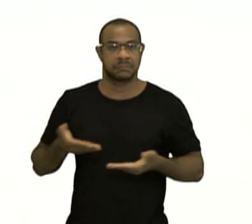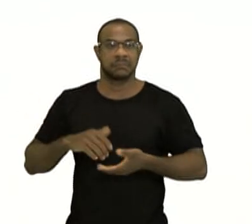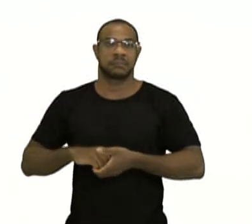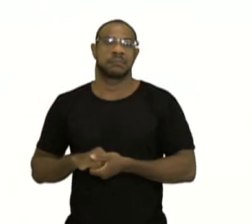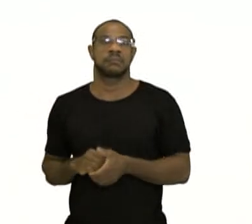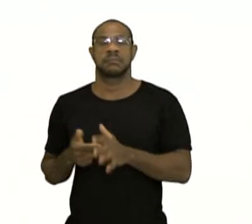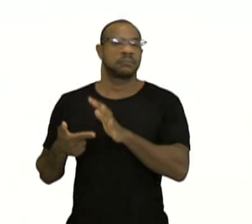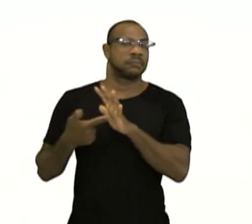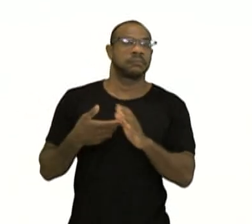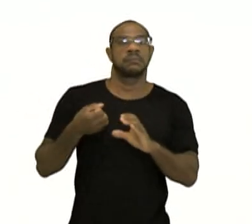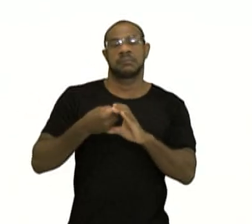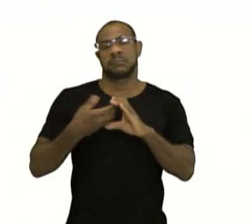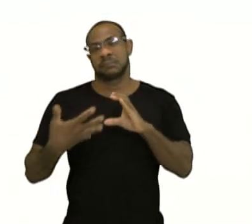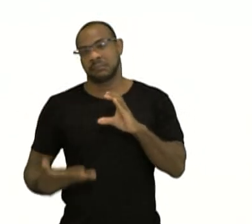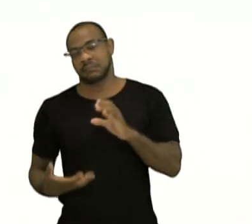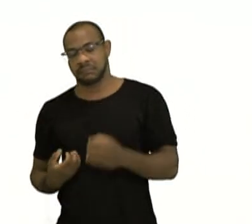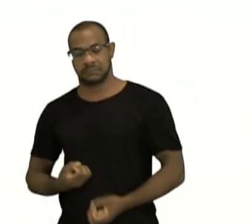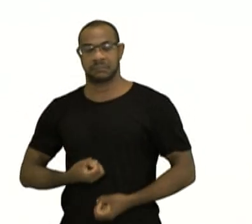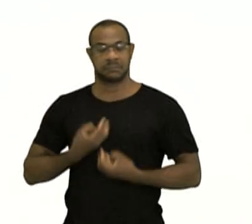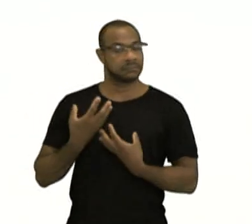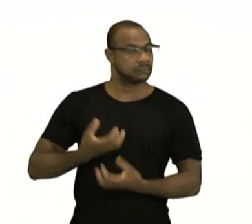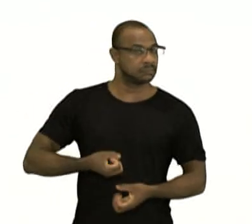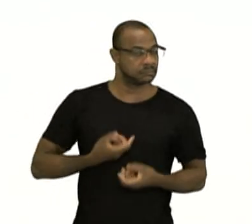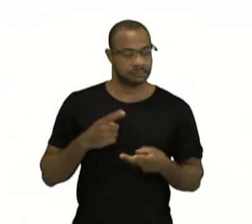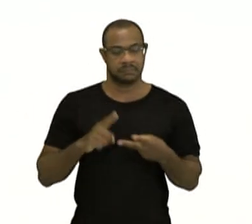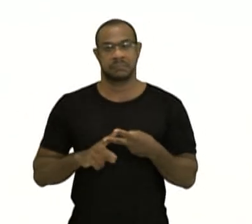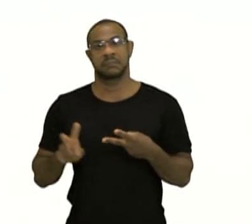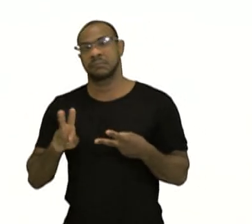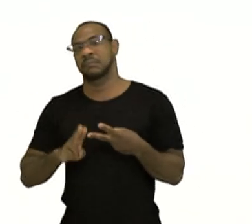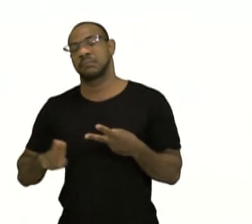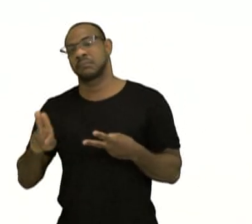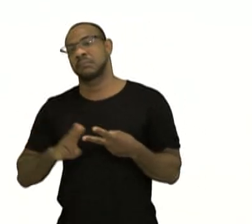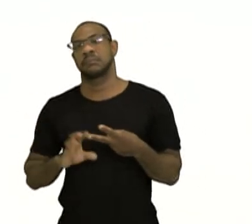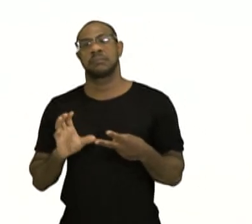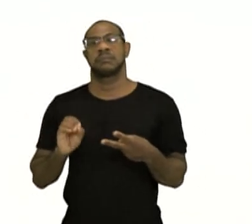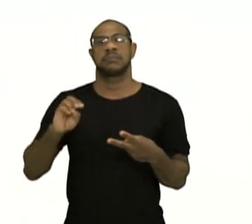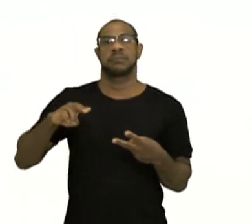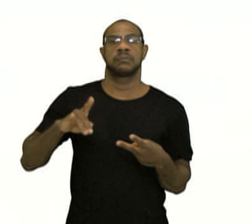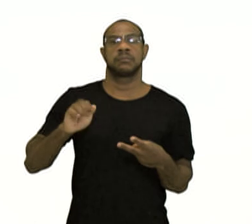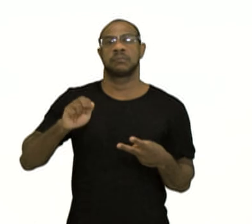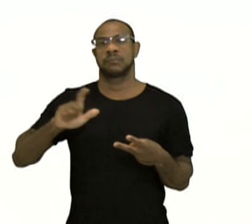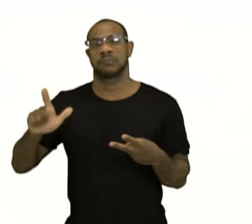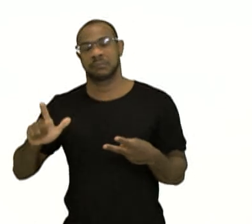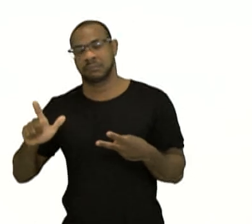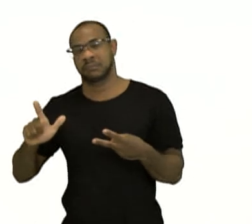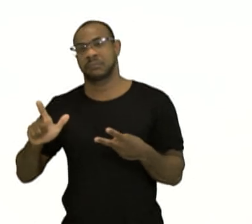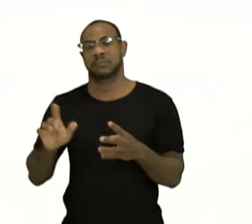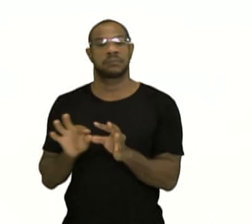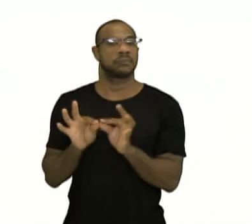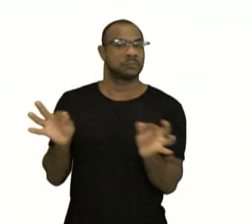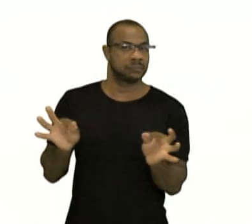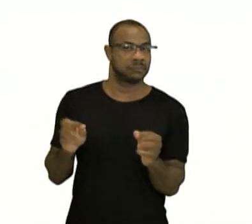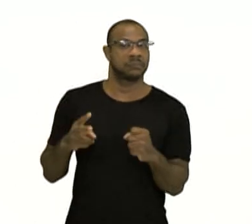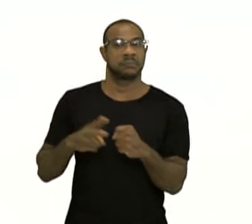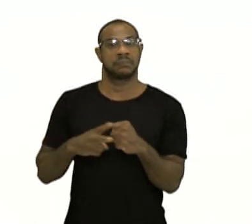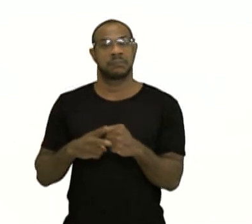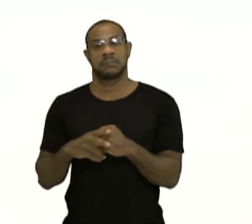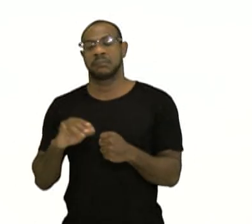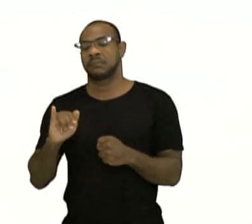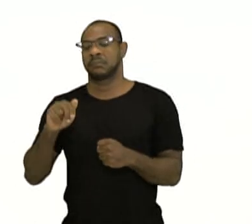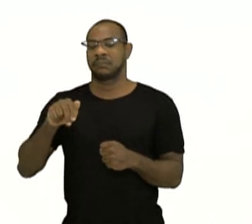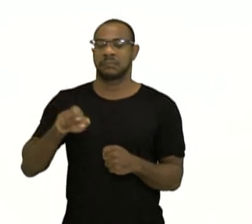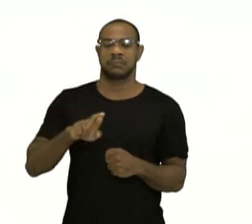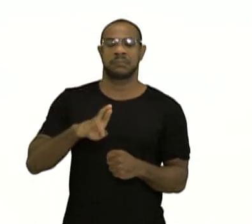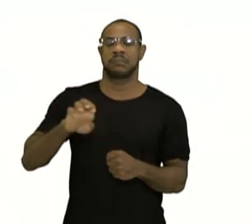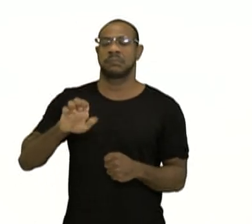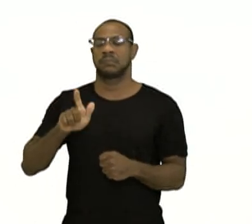las características del poema, uso del condicional simple, verbos irregulares, y